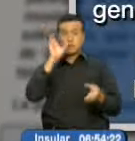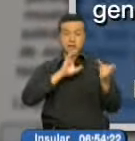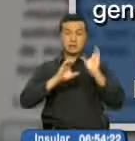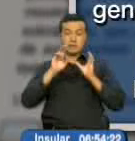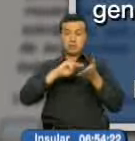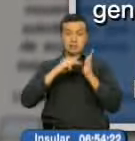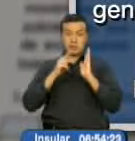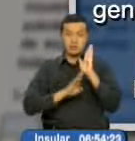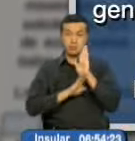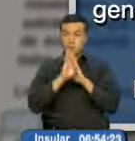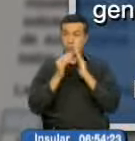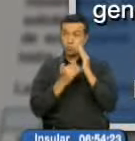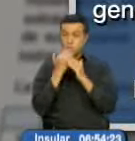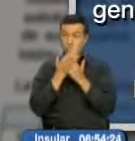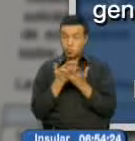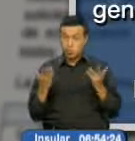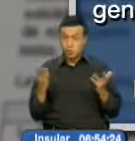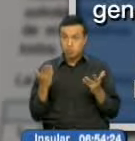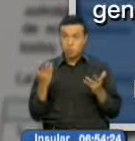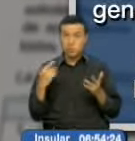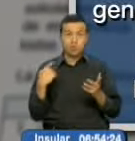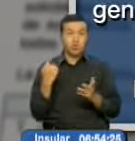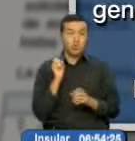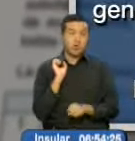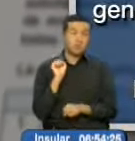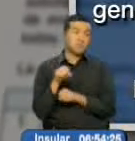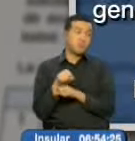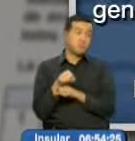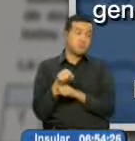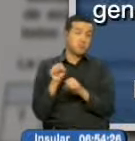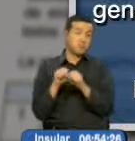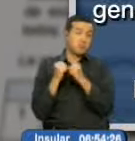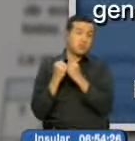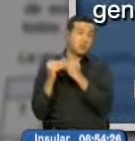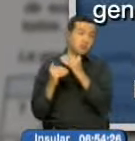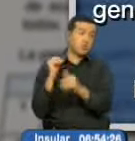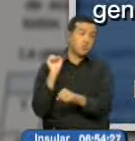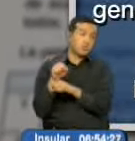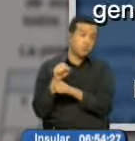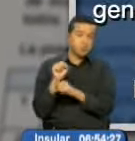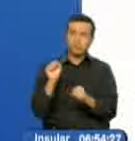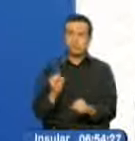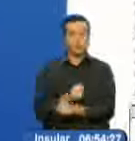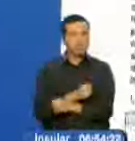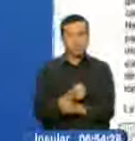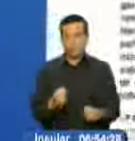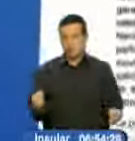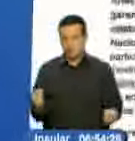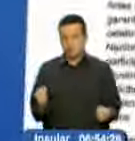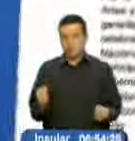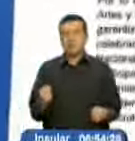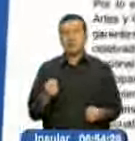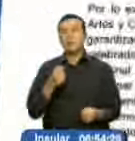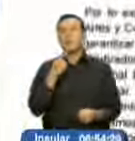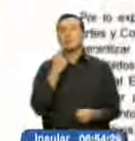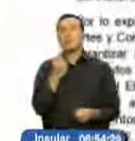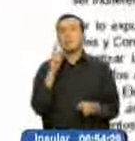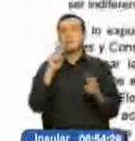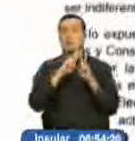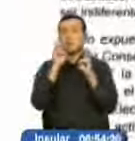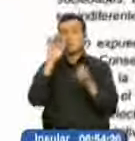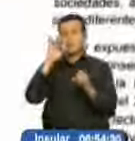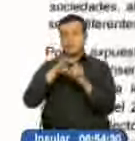tecnología, no podemos ser indiferentes a los procesos sociales propios de la democracia. Argumentan en el contexto de los